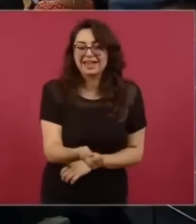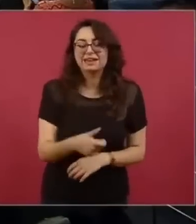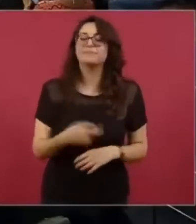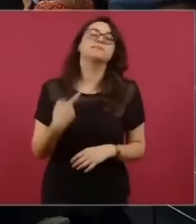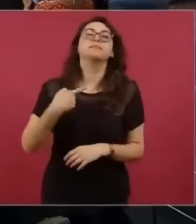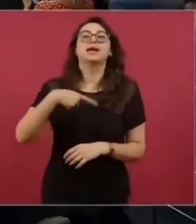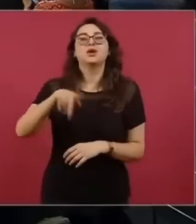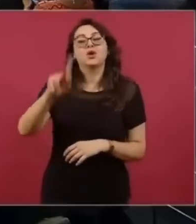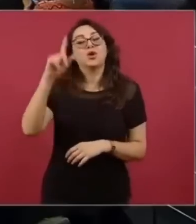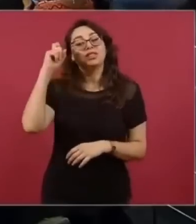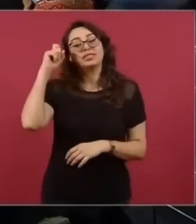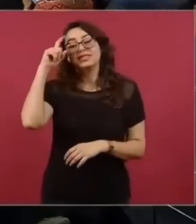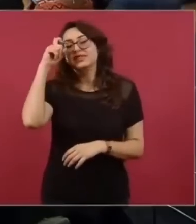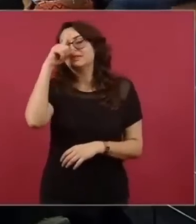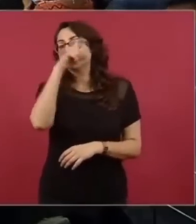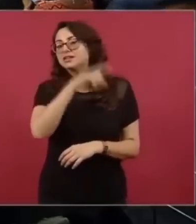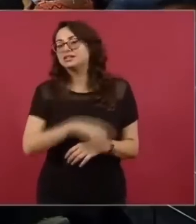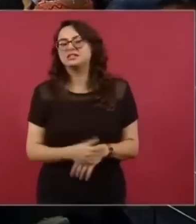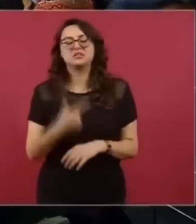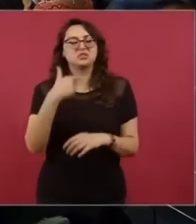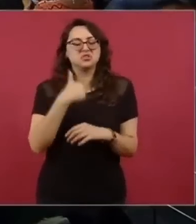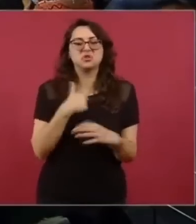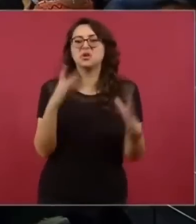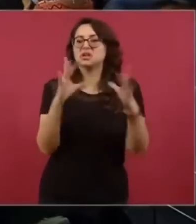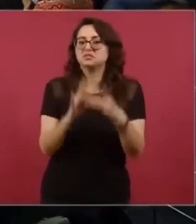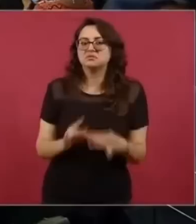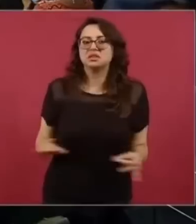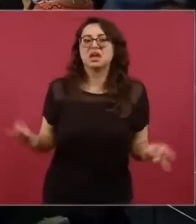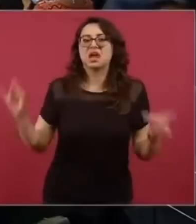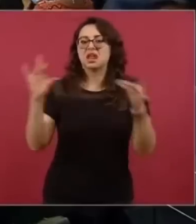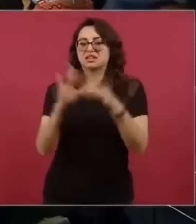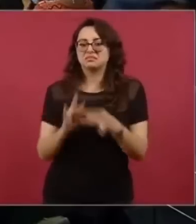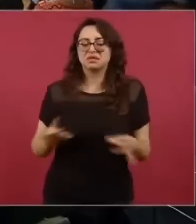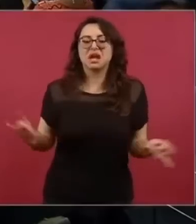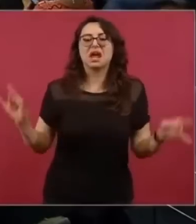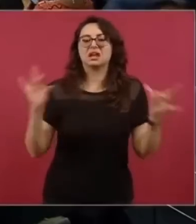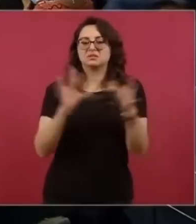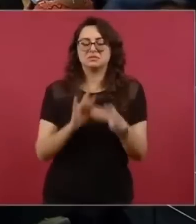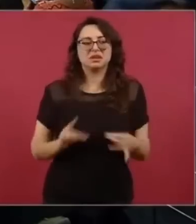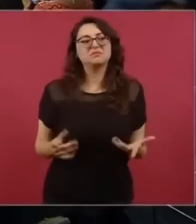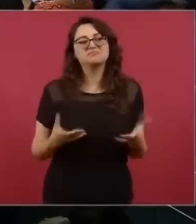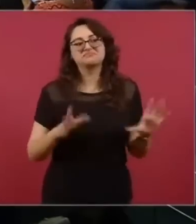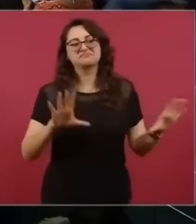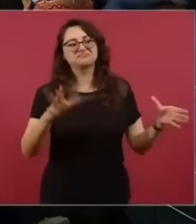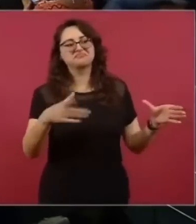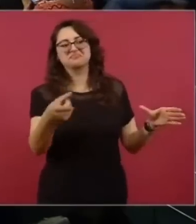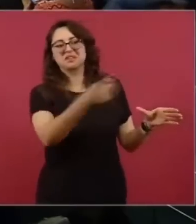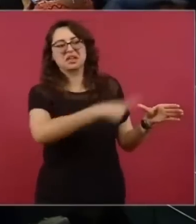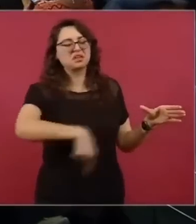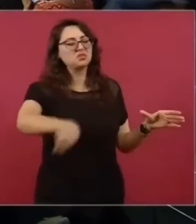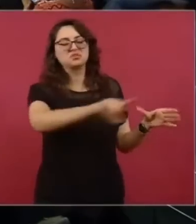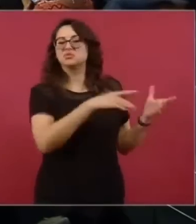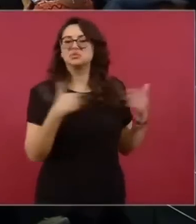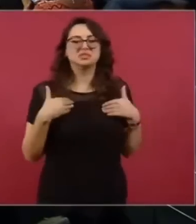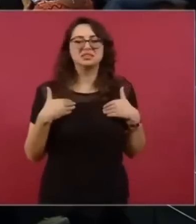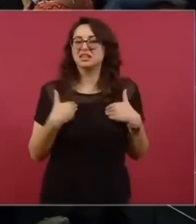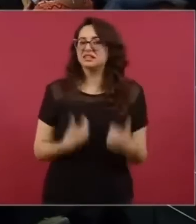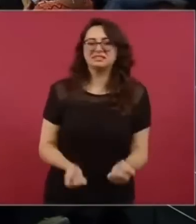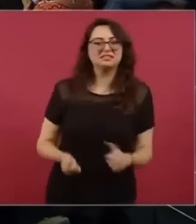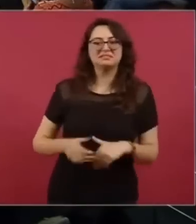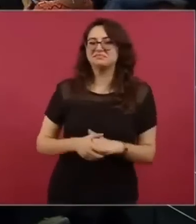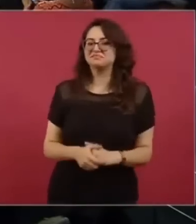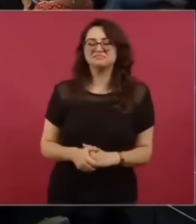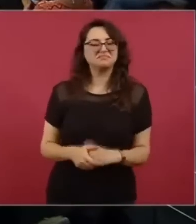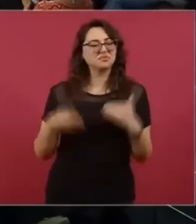conservadores, aspirantes a FIFI, de los sectores medios. Ya ahí eso no tiene remedio. Ya.